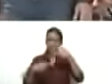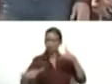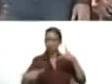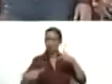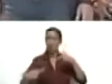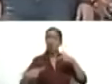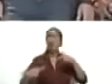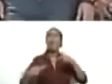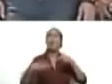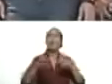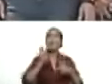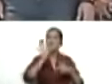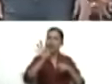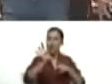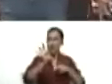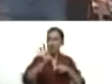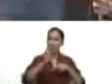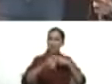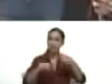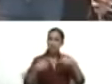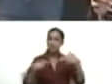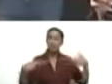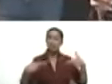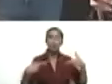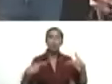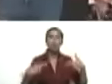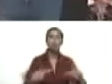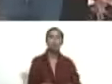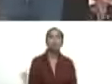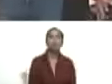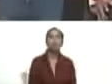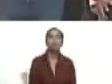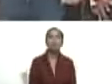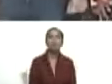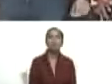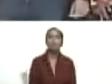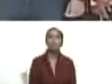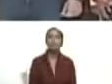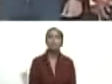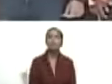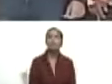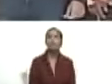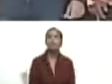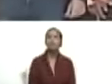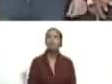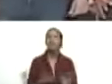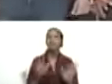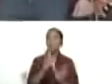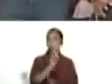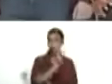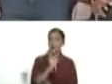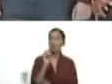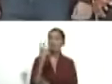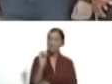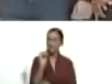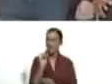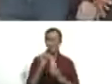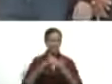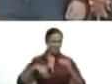irreversible, patria irreversible. Y luego del 2030 vendrá el